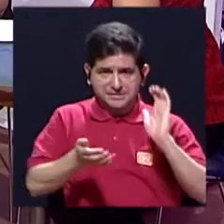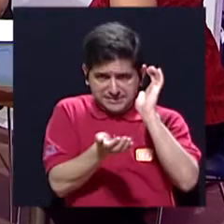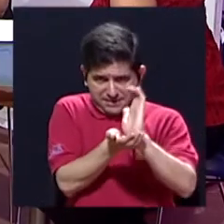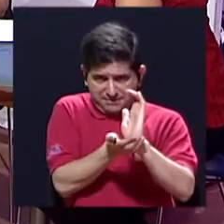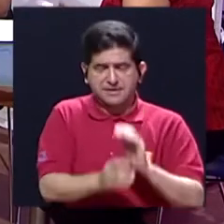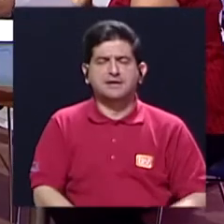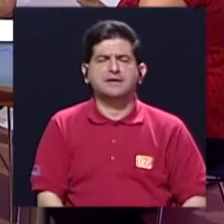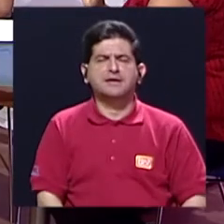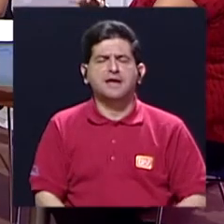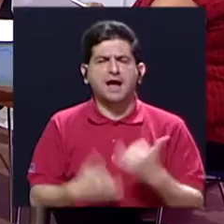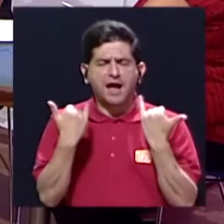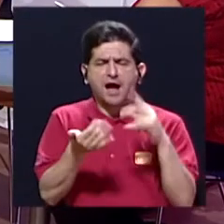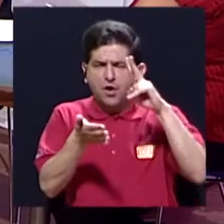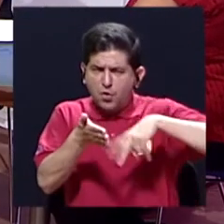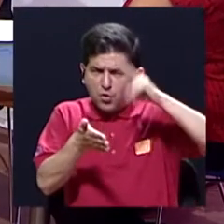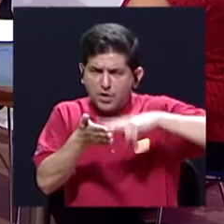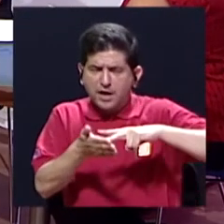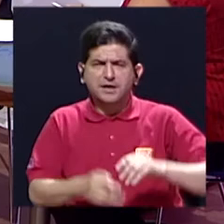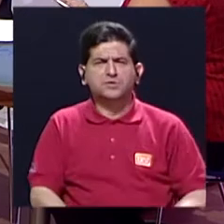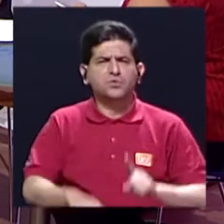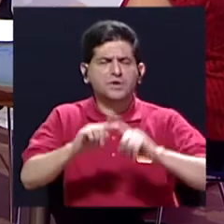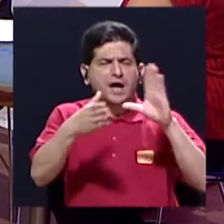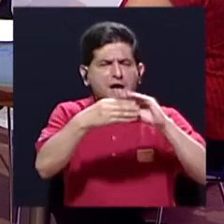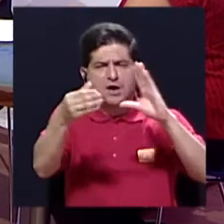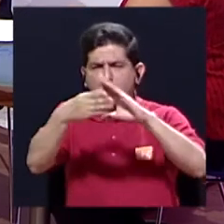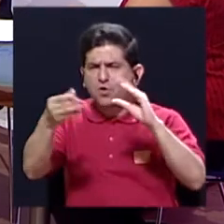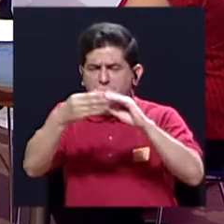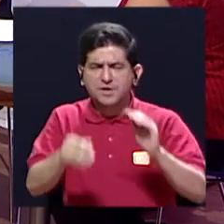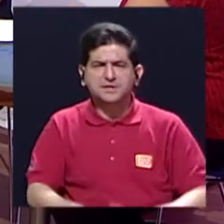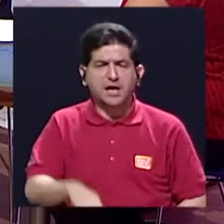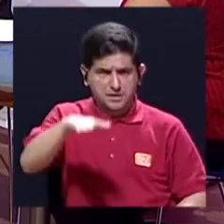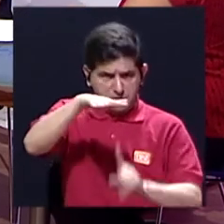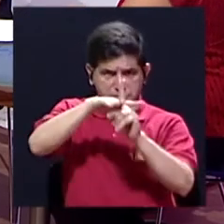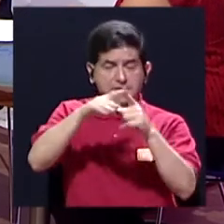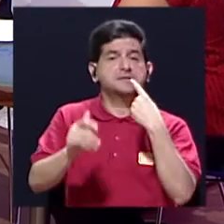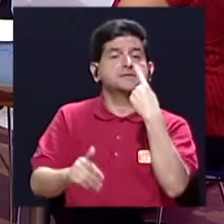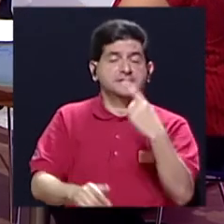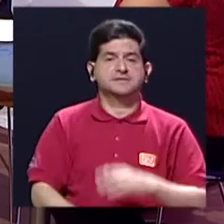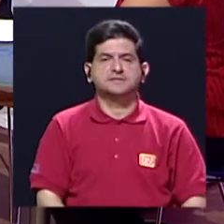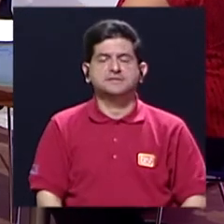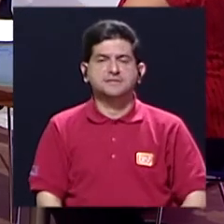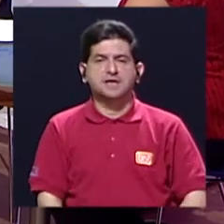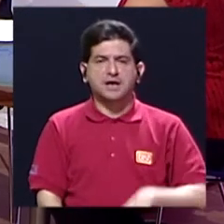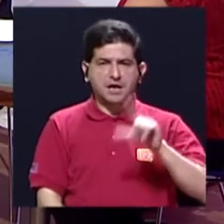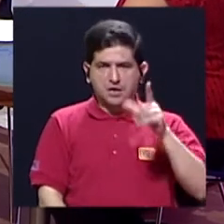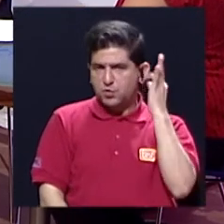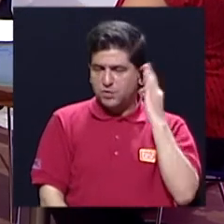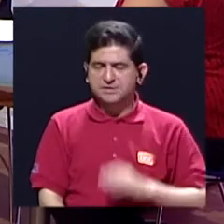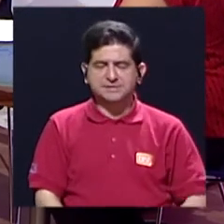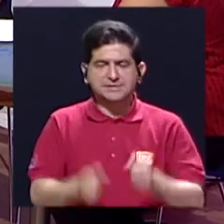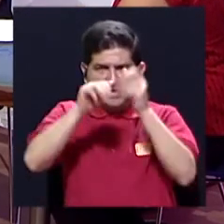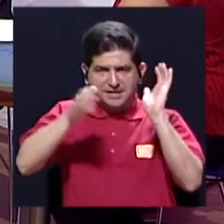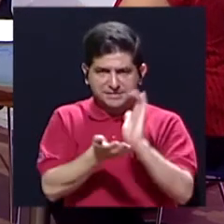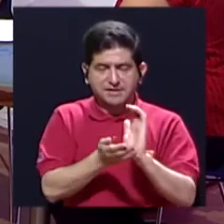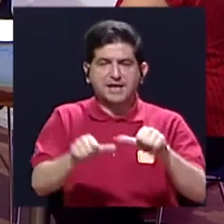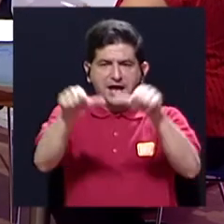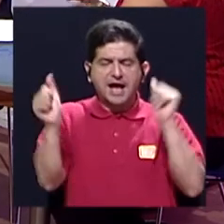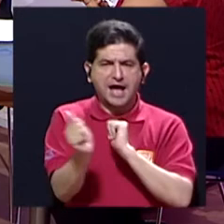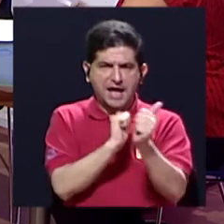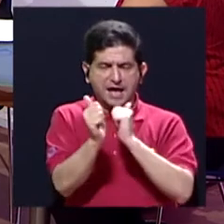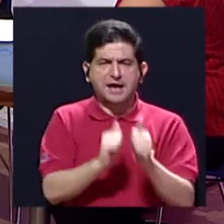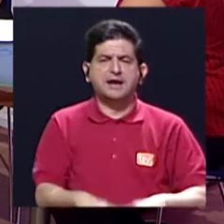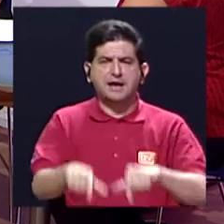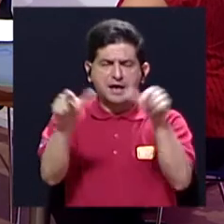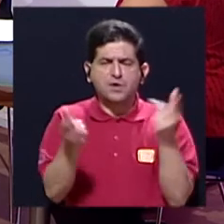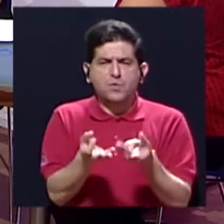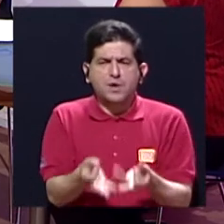Vamos a dar lectura a algunos de los comentarios que nos están llegando. Dice Luisa de Sabanilla, Las instalaciones deportivas son